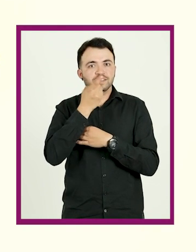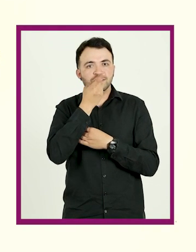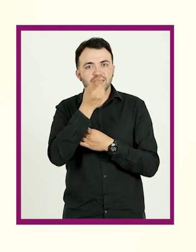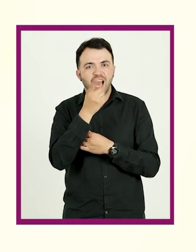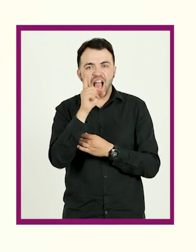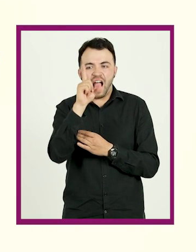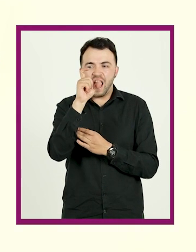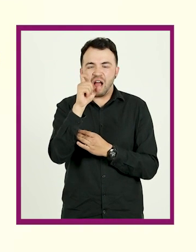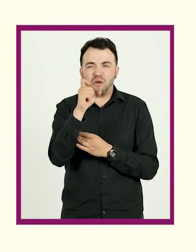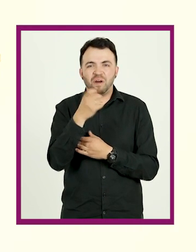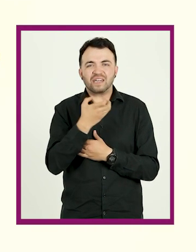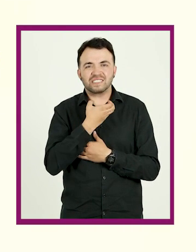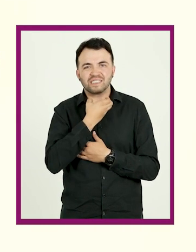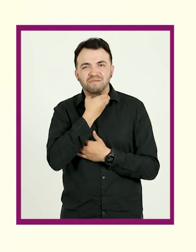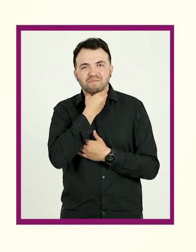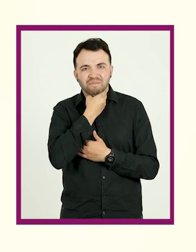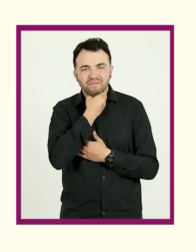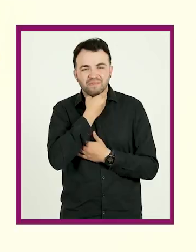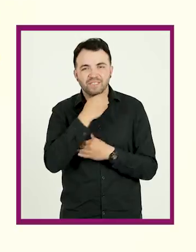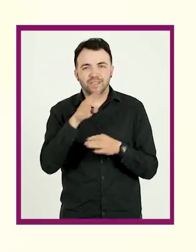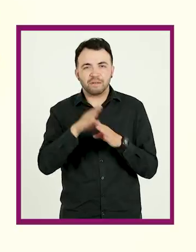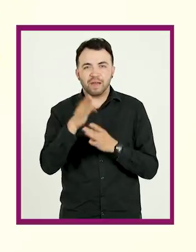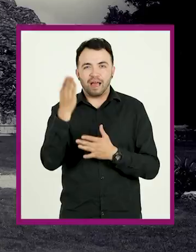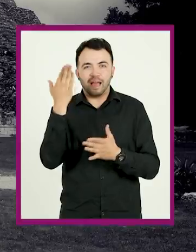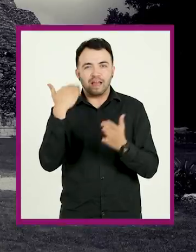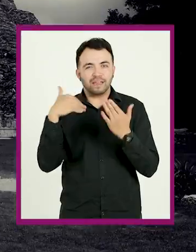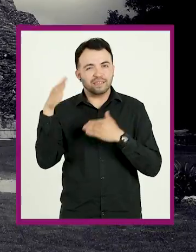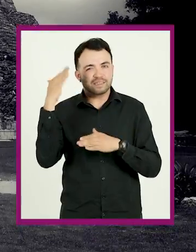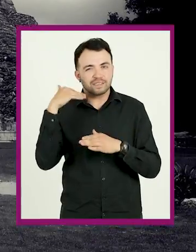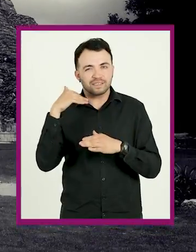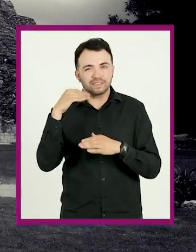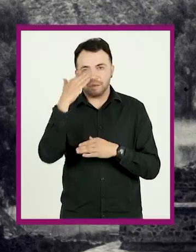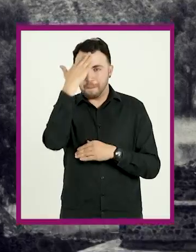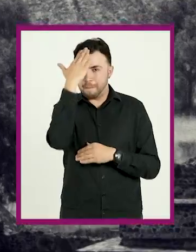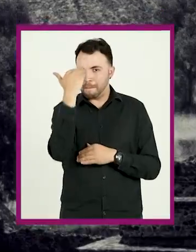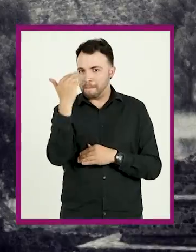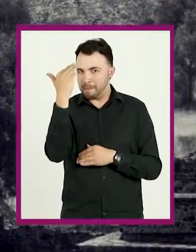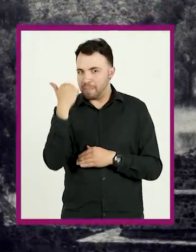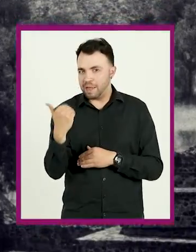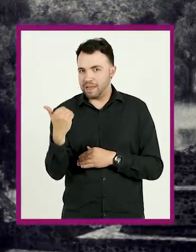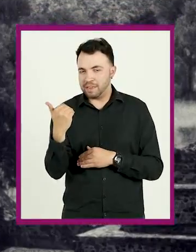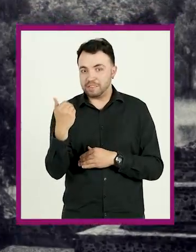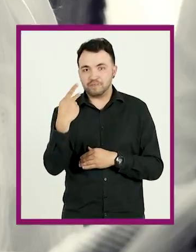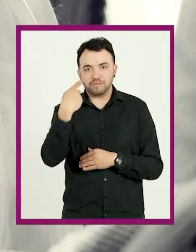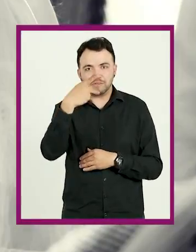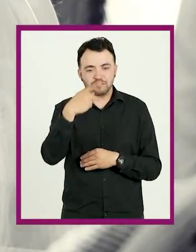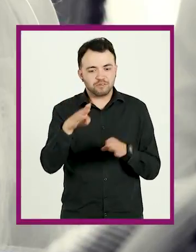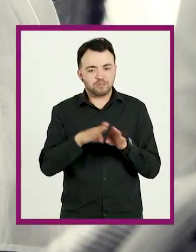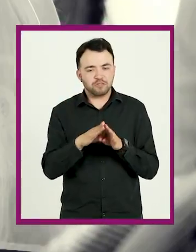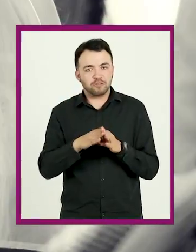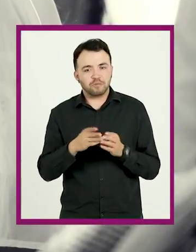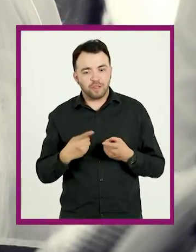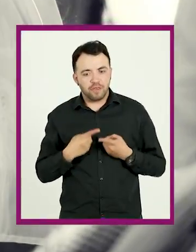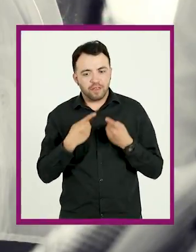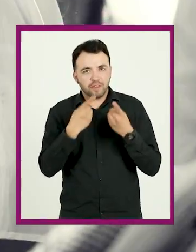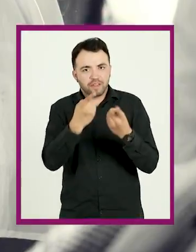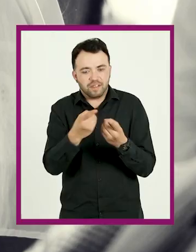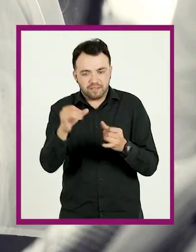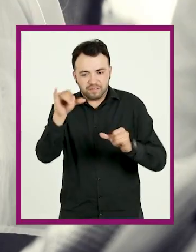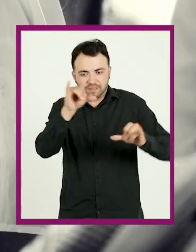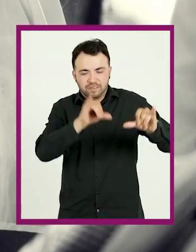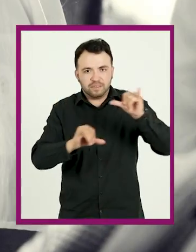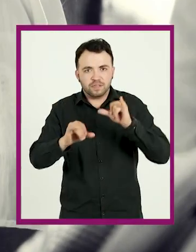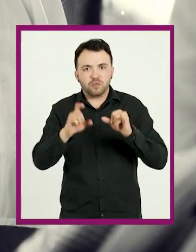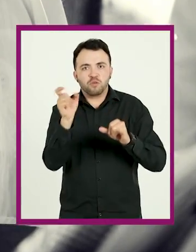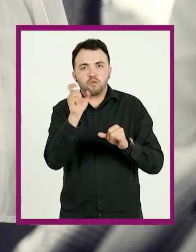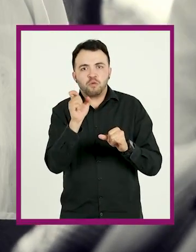las antiguas civilizaciones mesoamericanas, como la maya y la azteca, que la ingerían en rituales y